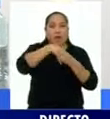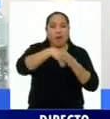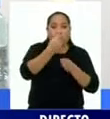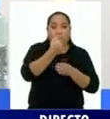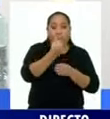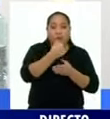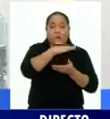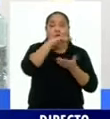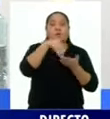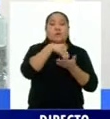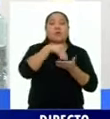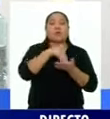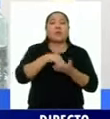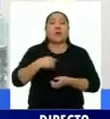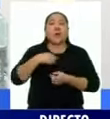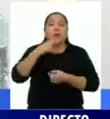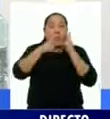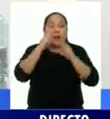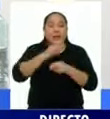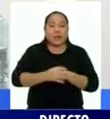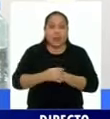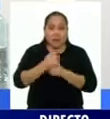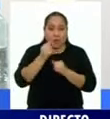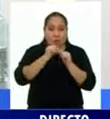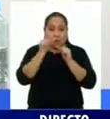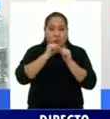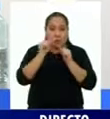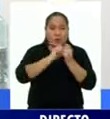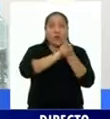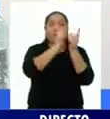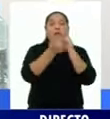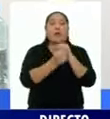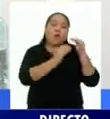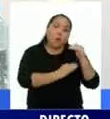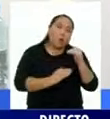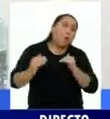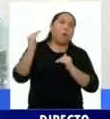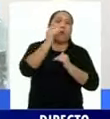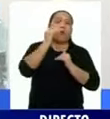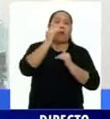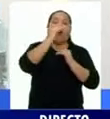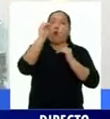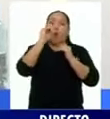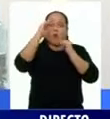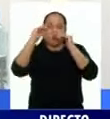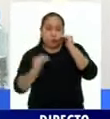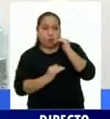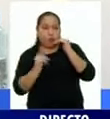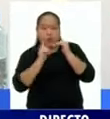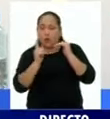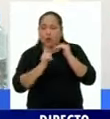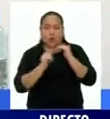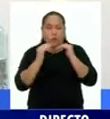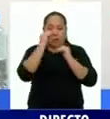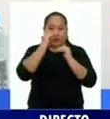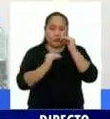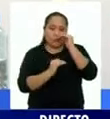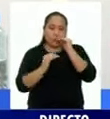procurar que el tipo de cambio no fluctúe demasiado. Esa es su función. Procurar